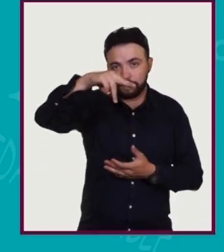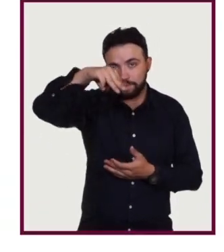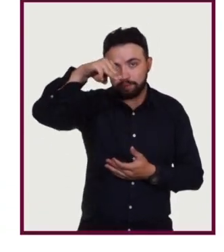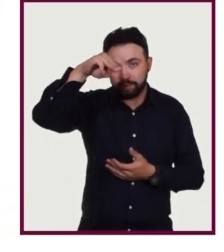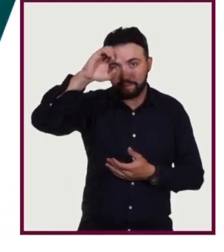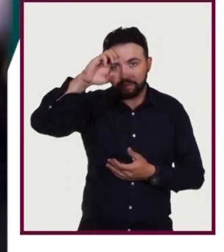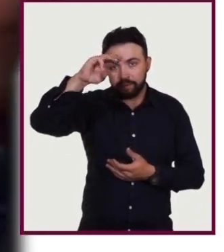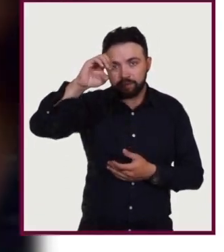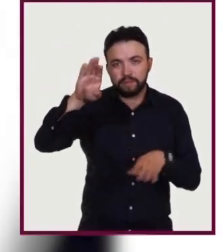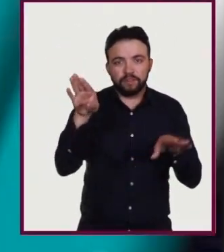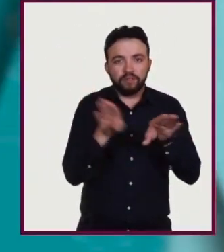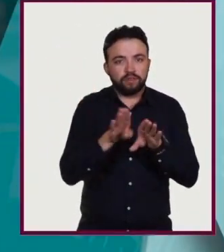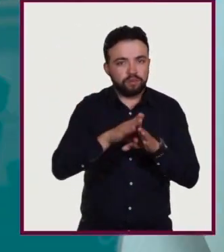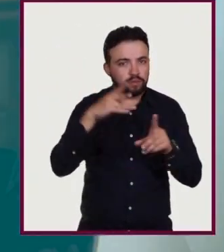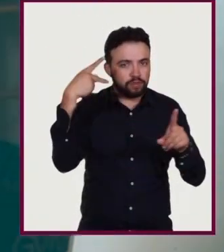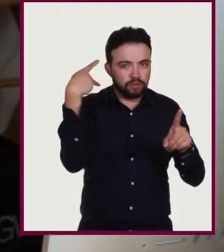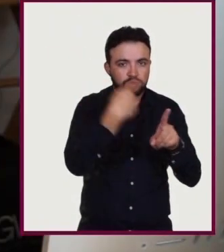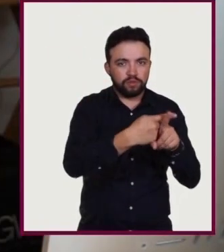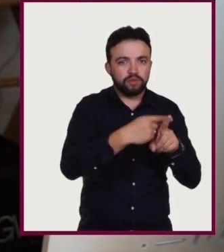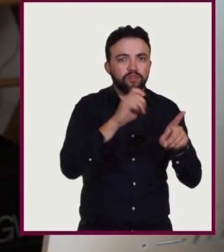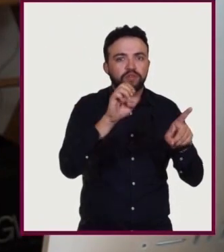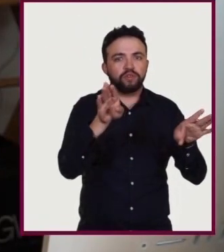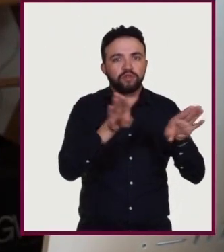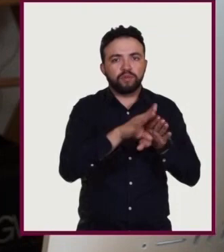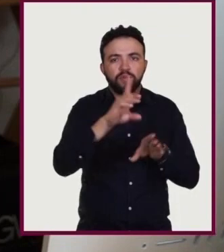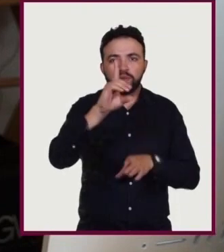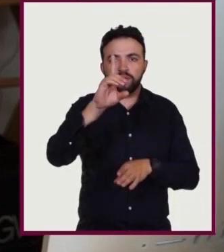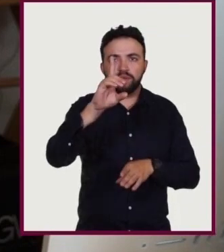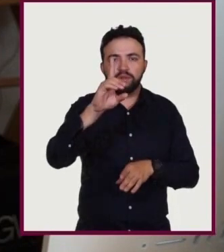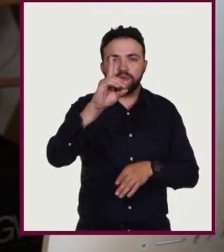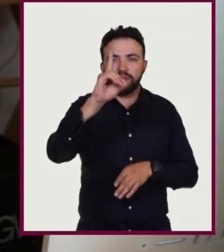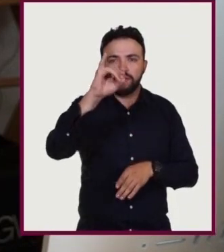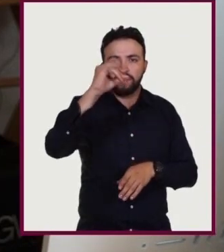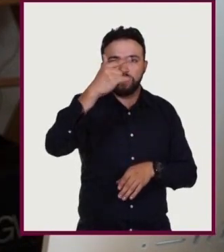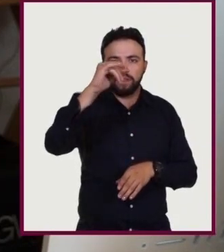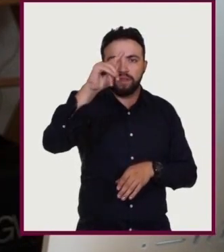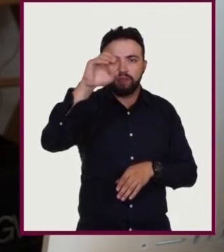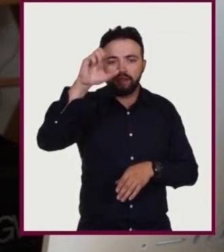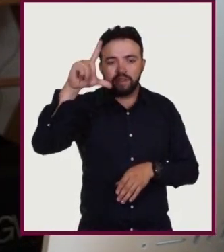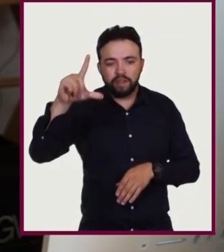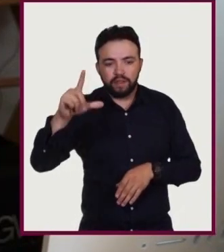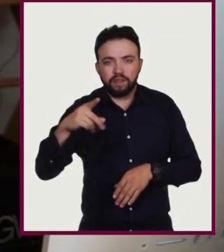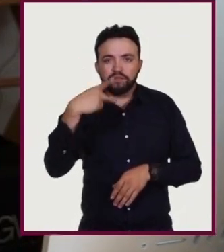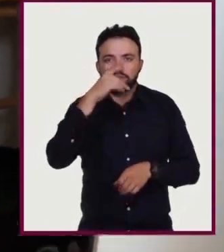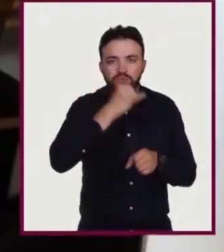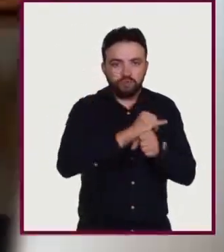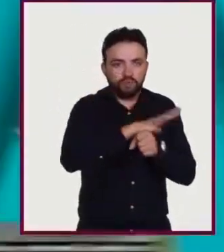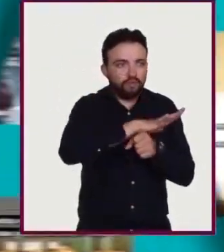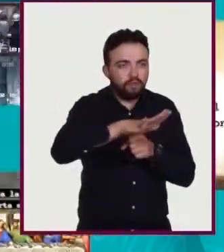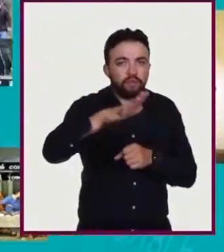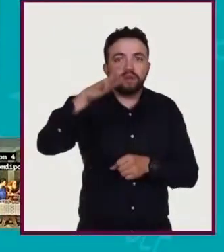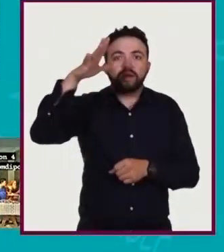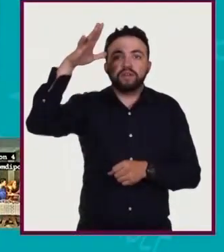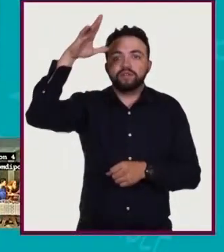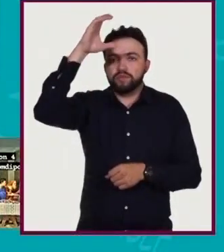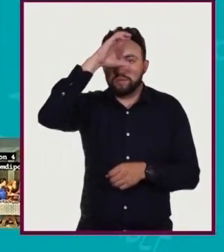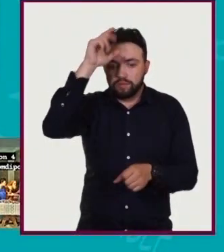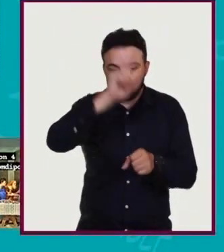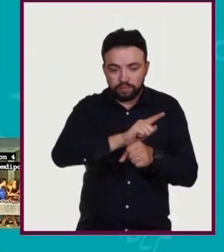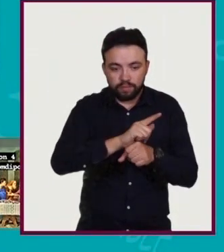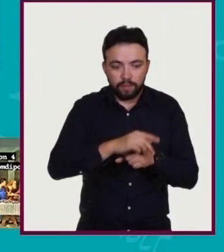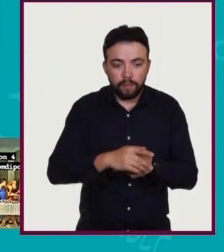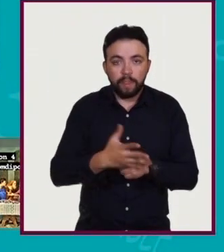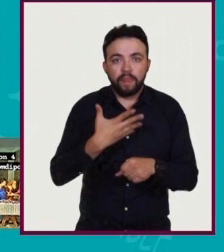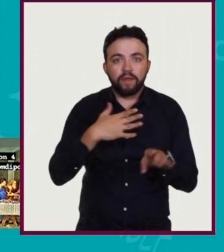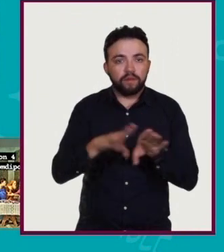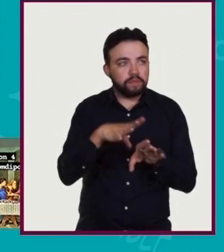como objetos digitales que podrían contener datos y metadatos con información cultural que se replican y